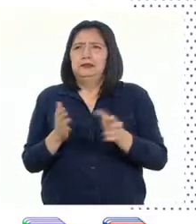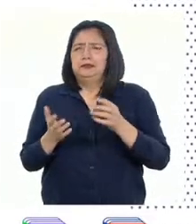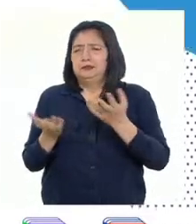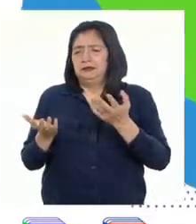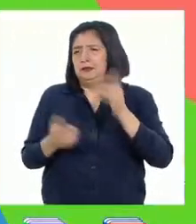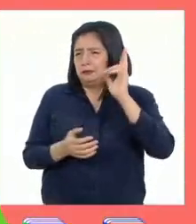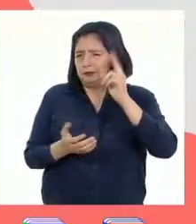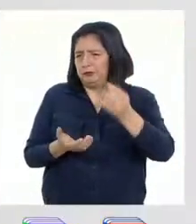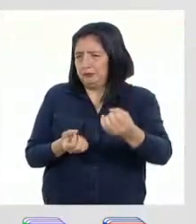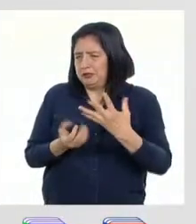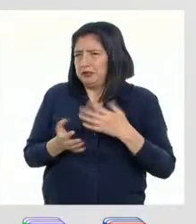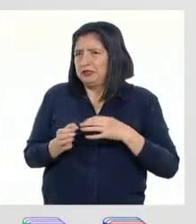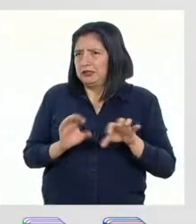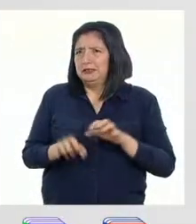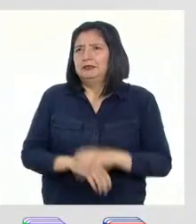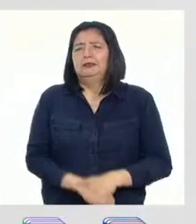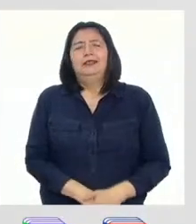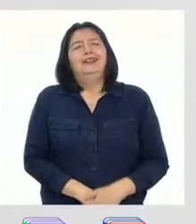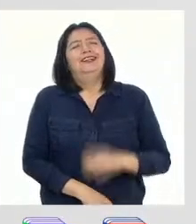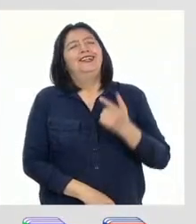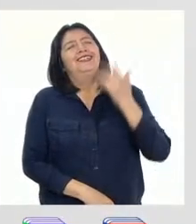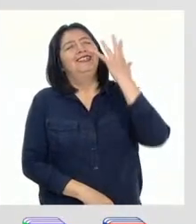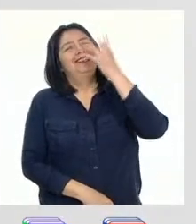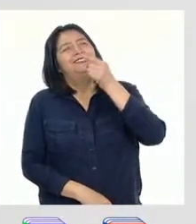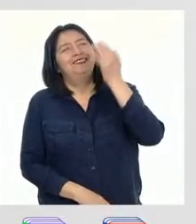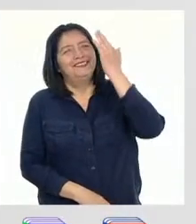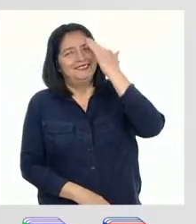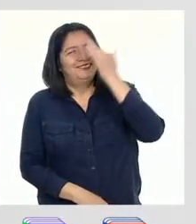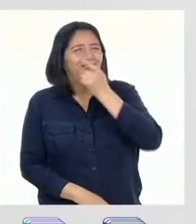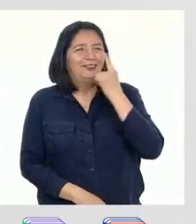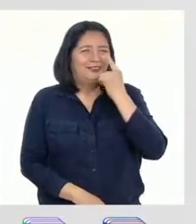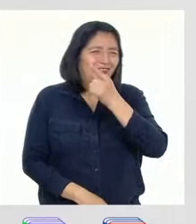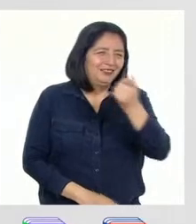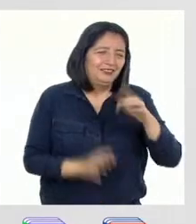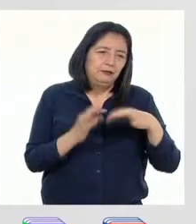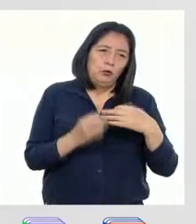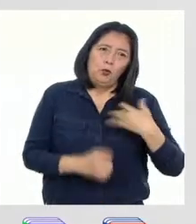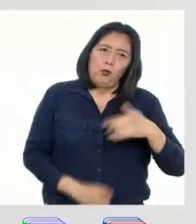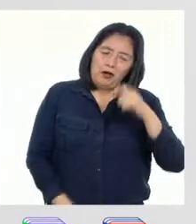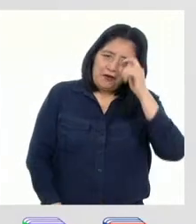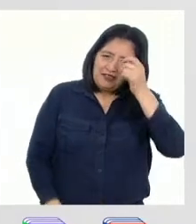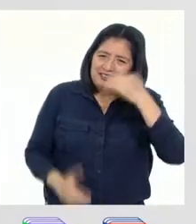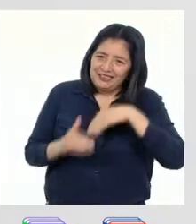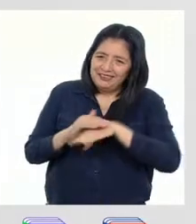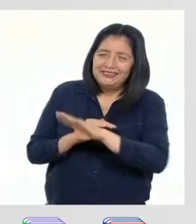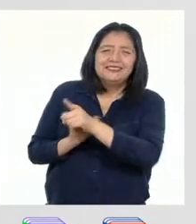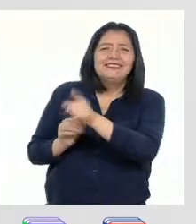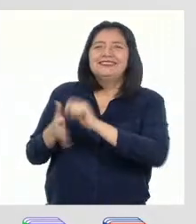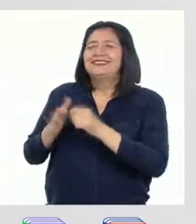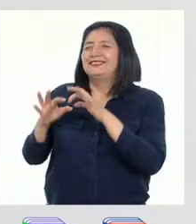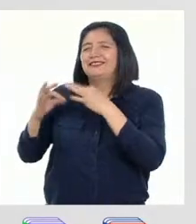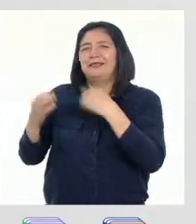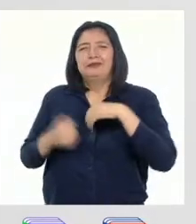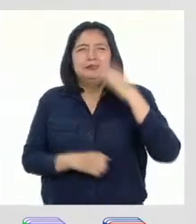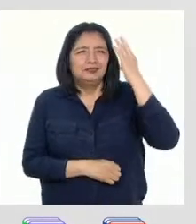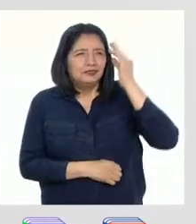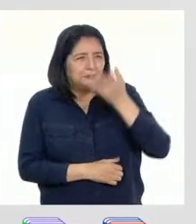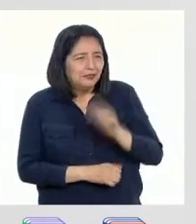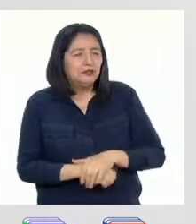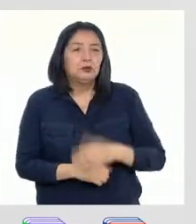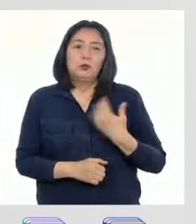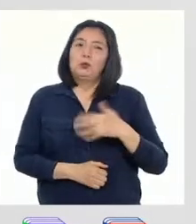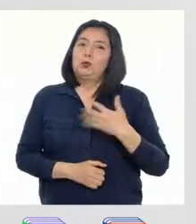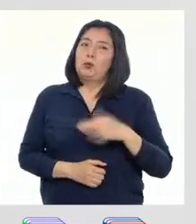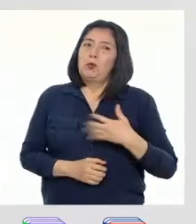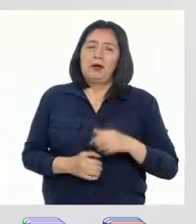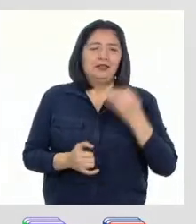indicaciones de mi profesor. ¡Ay, qué lindo conocer a sus familias y qué honor el poder entrar a sus experiencias en este aspecto! El logro